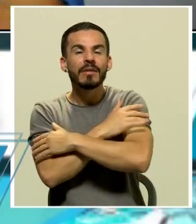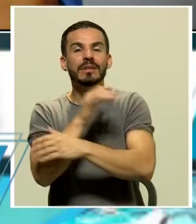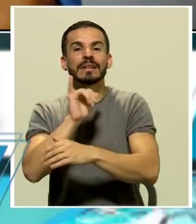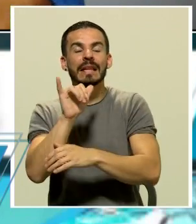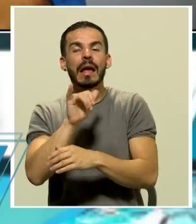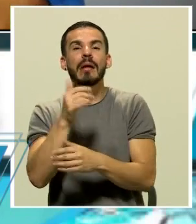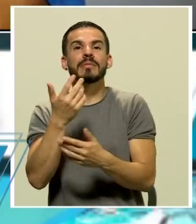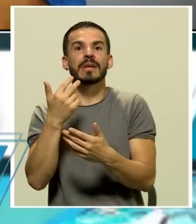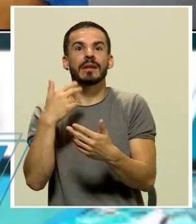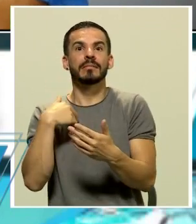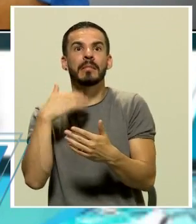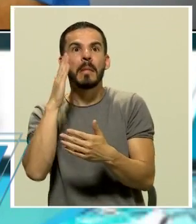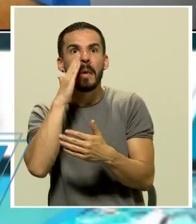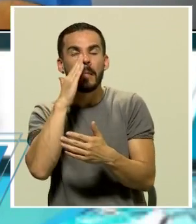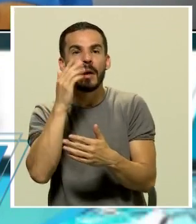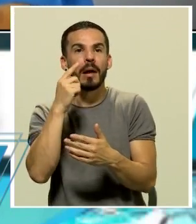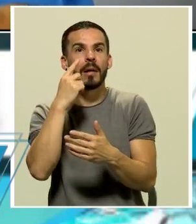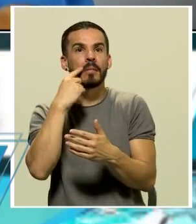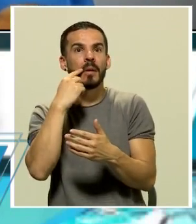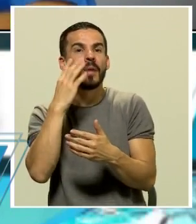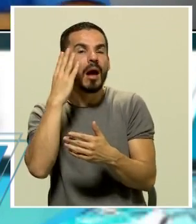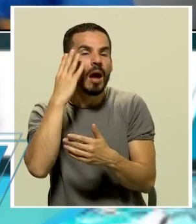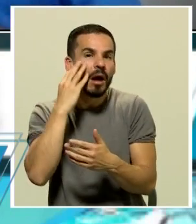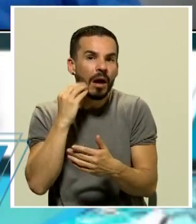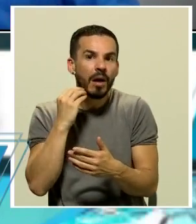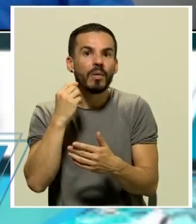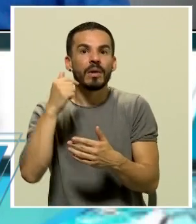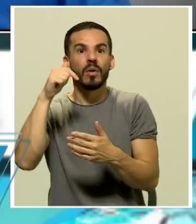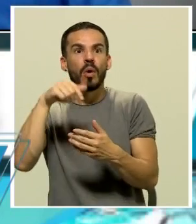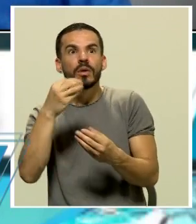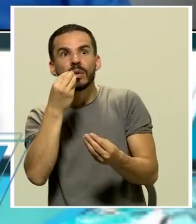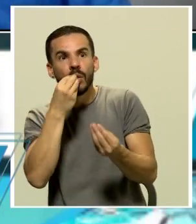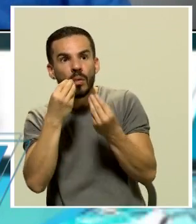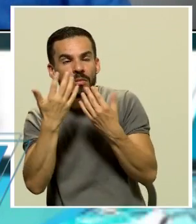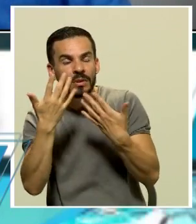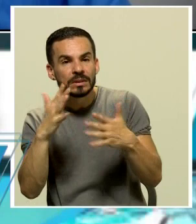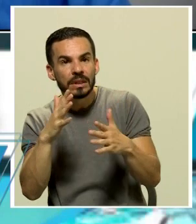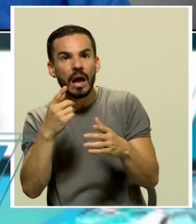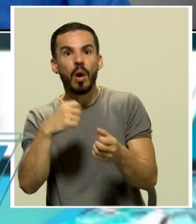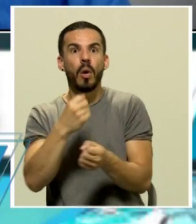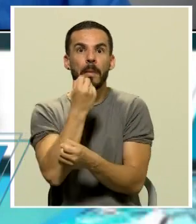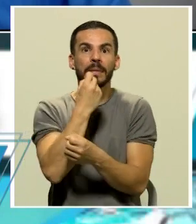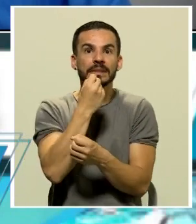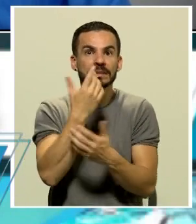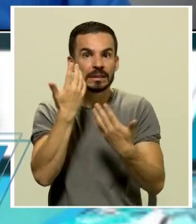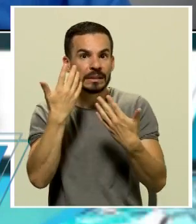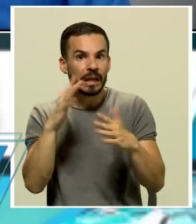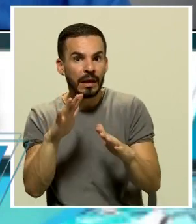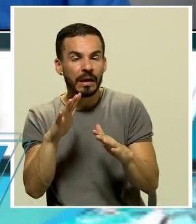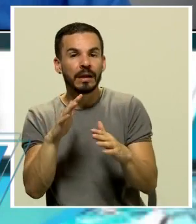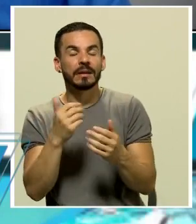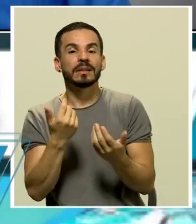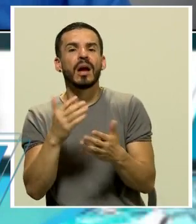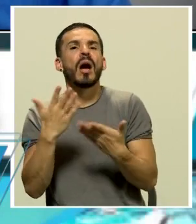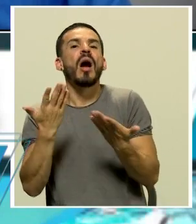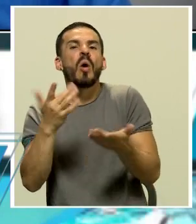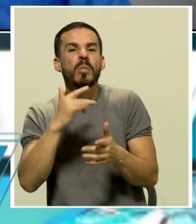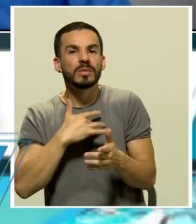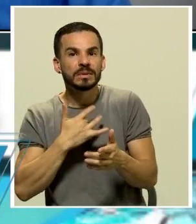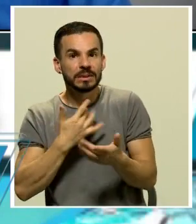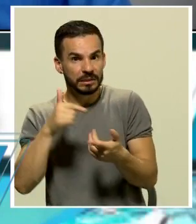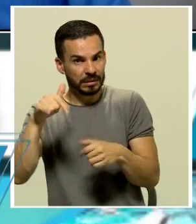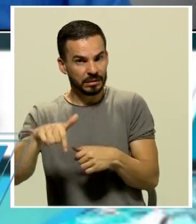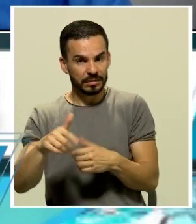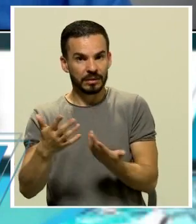también es mamá, papá, abuelo, hoy comió, hoy tomó las pastillas, ¿cómo se siente